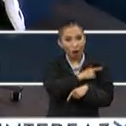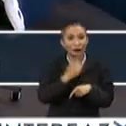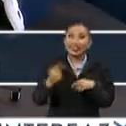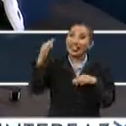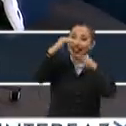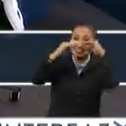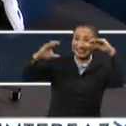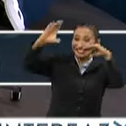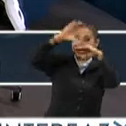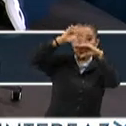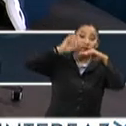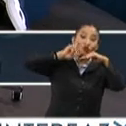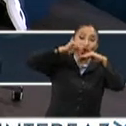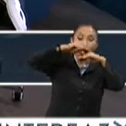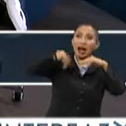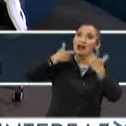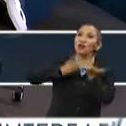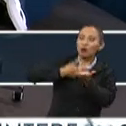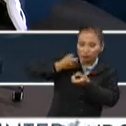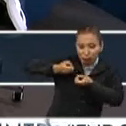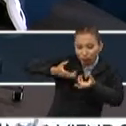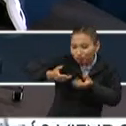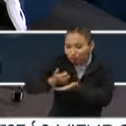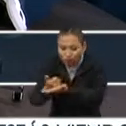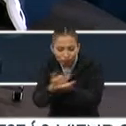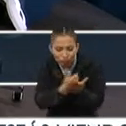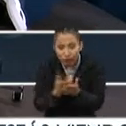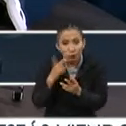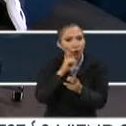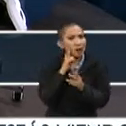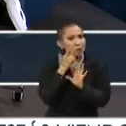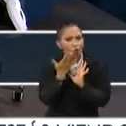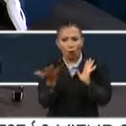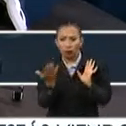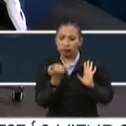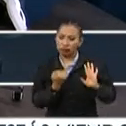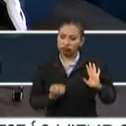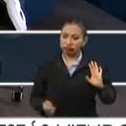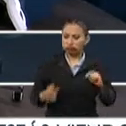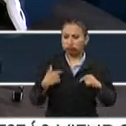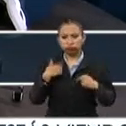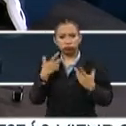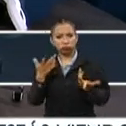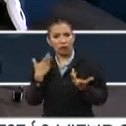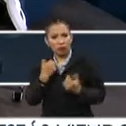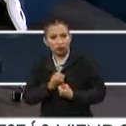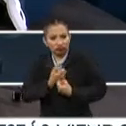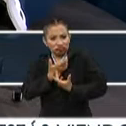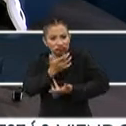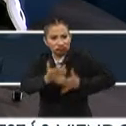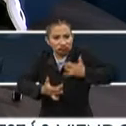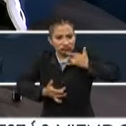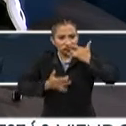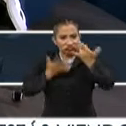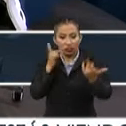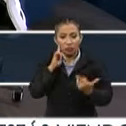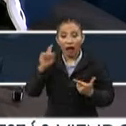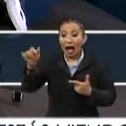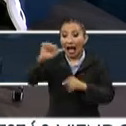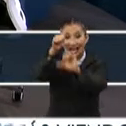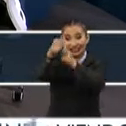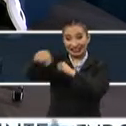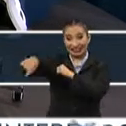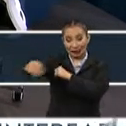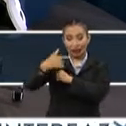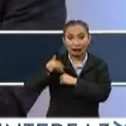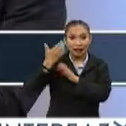del centro histórico, una mujer rebelde, una mujer experimental, una mujer pasional, una mujer que fue musa para artistas,